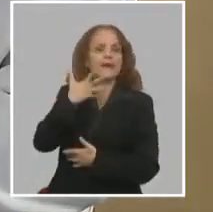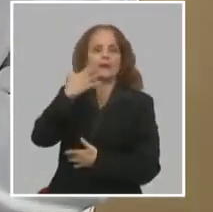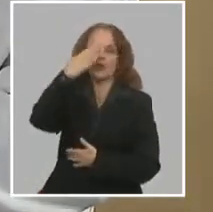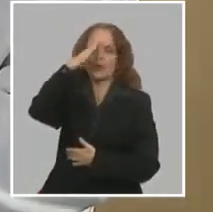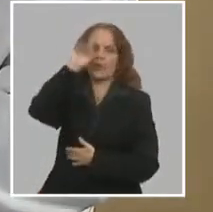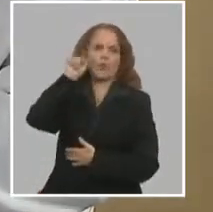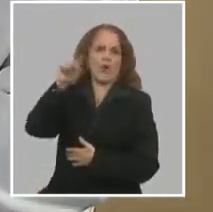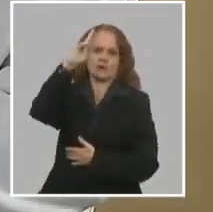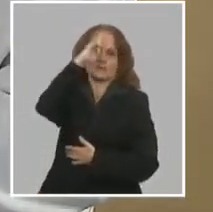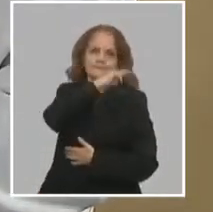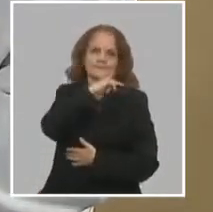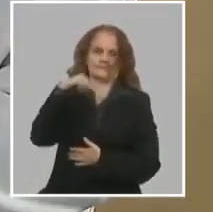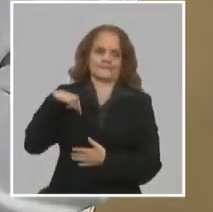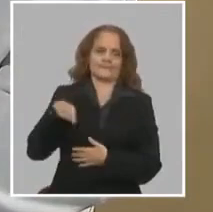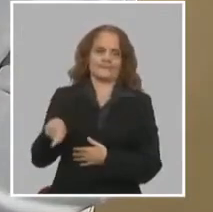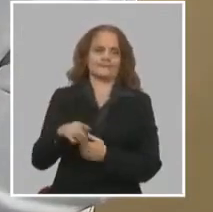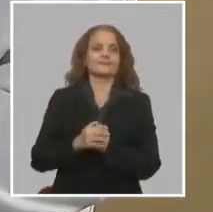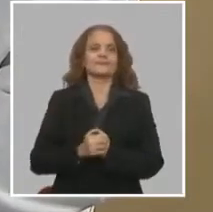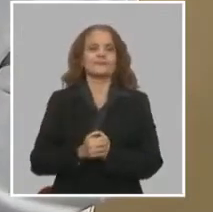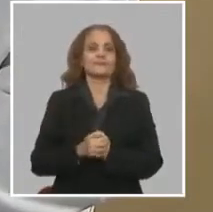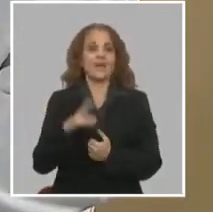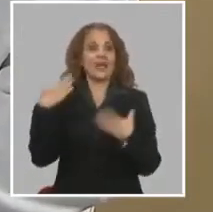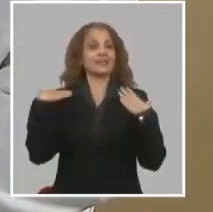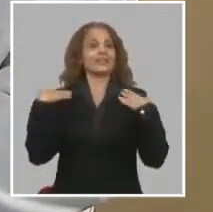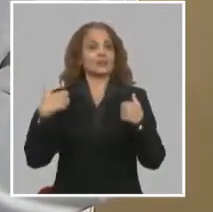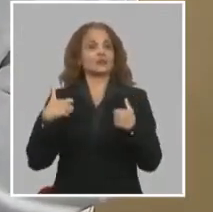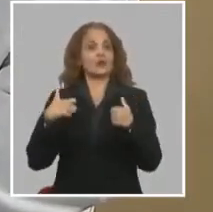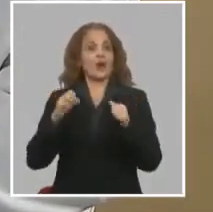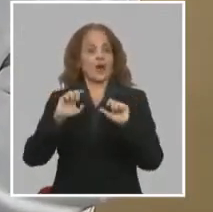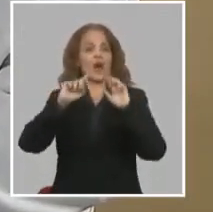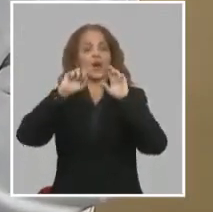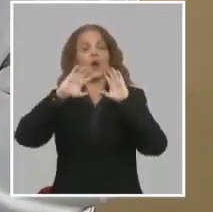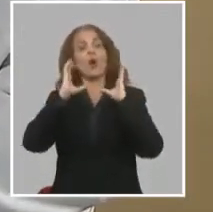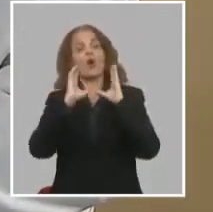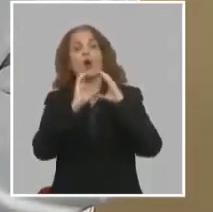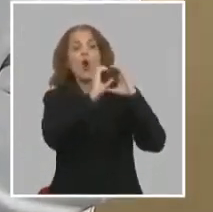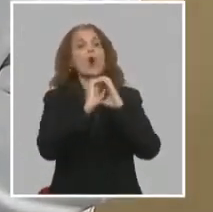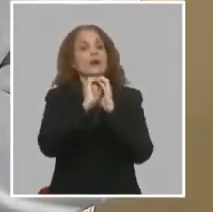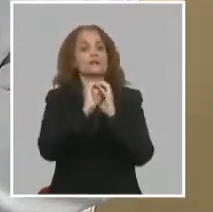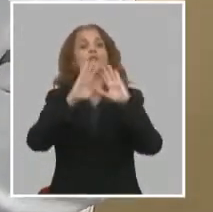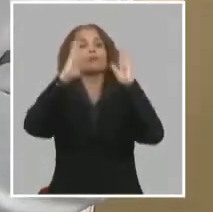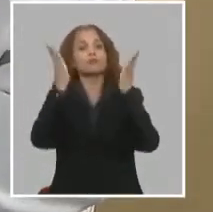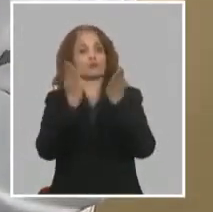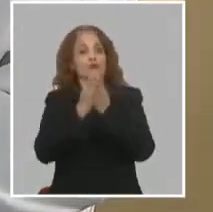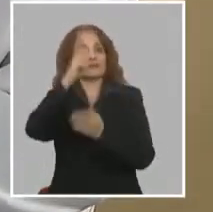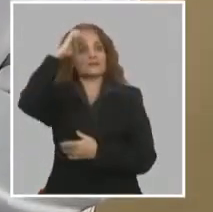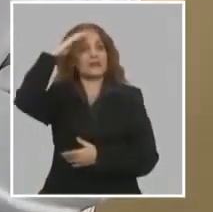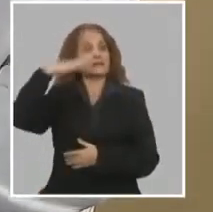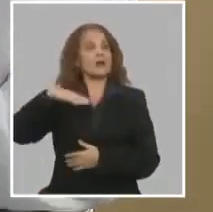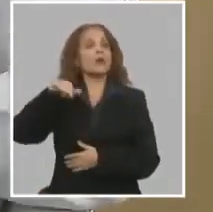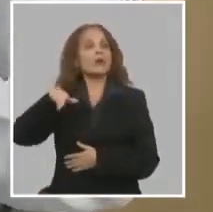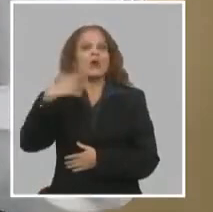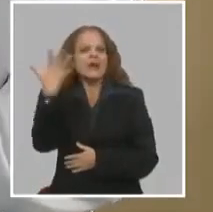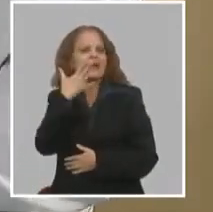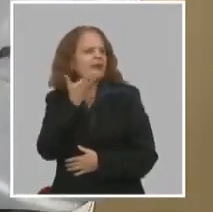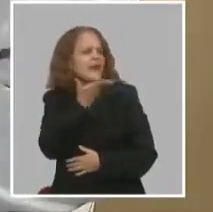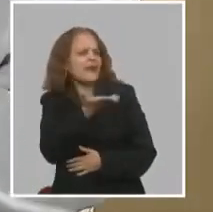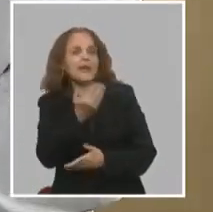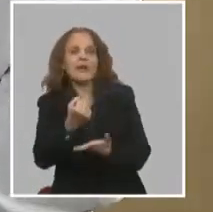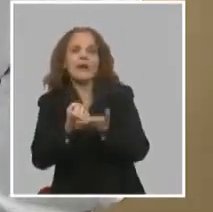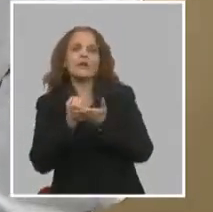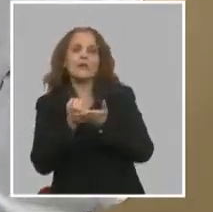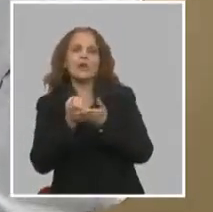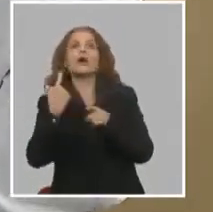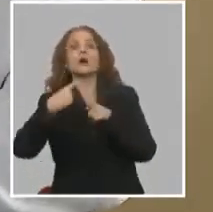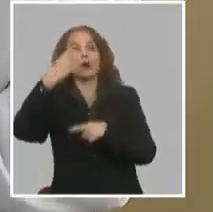directora de la Organización Mundial de la Salud, Margaret Chan, a quien pidió apoyo, fue a Cuba. ¿Por qué no buscaron a